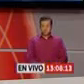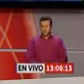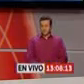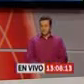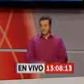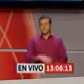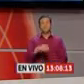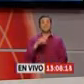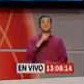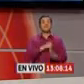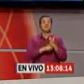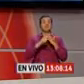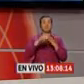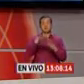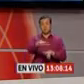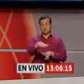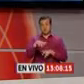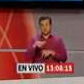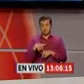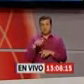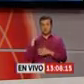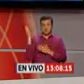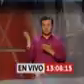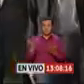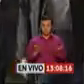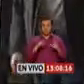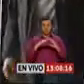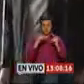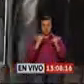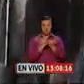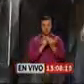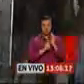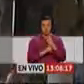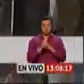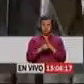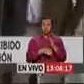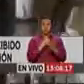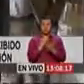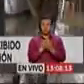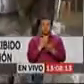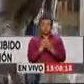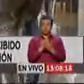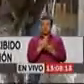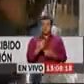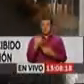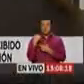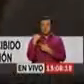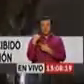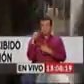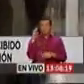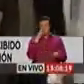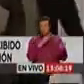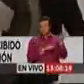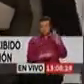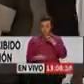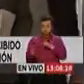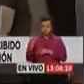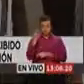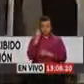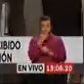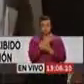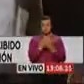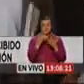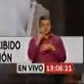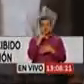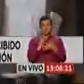Javier Lazo Guerrero, ministro de Agricultura, fue recibido en la Comisión de Desarrollo Económico, sala encargada del análisis y elaboración del informe de